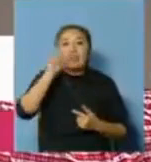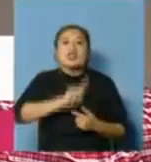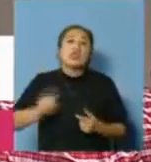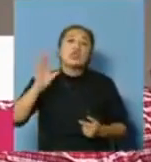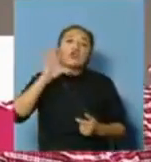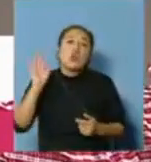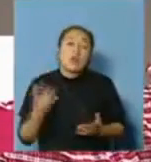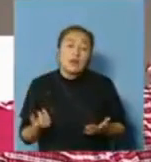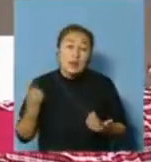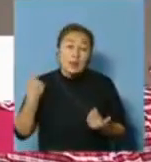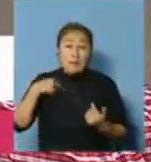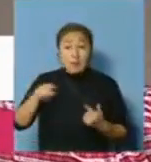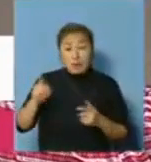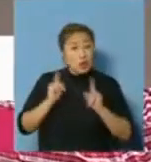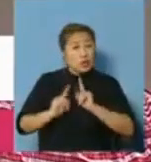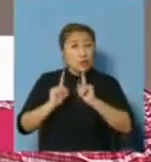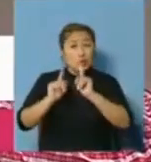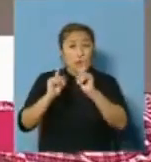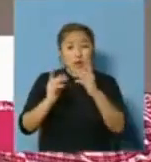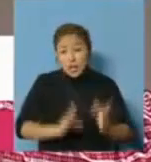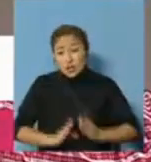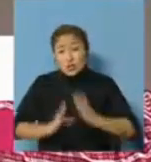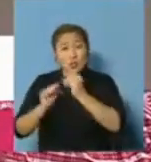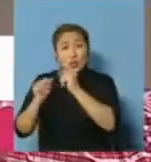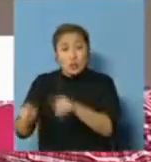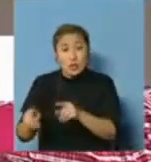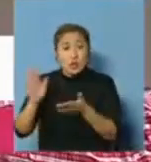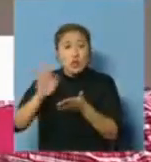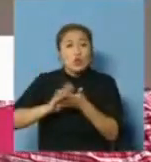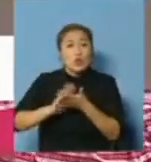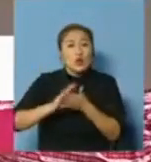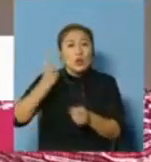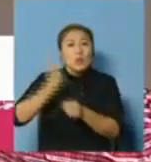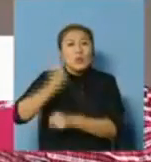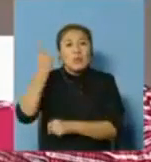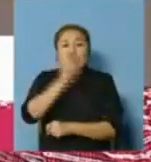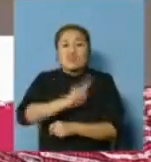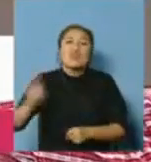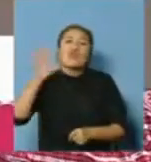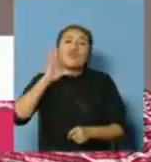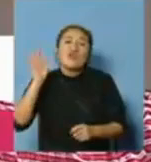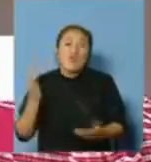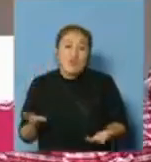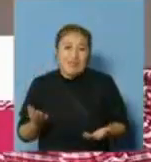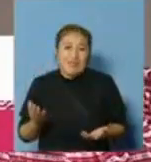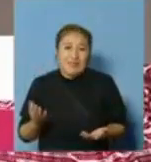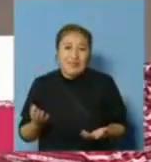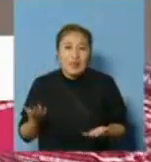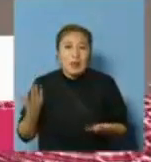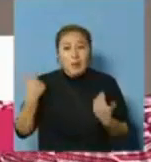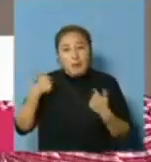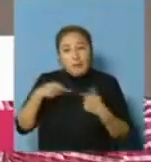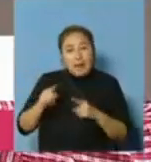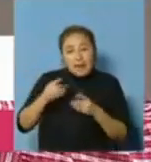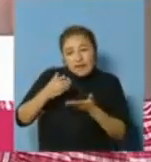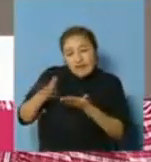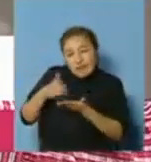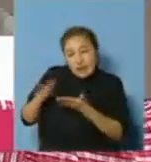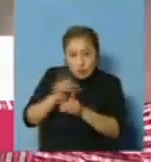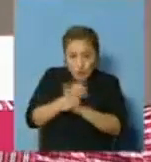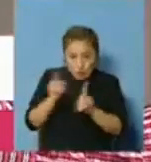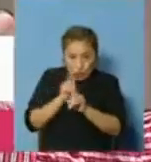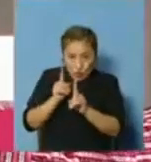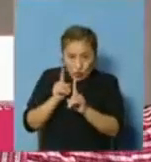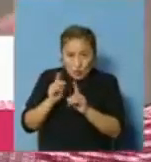150 y mantener un beneficio sobre los primeros 150 para no dejarlo afuera